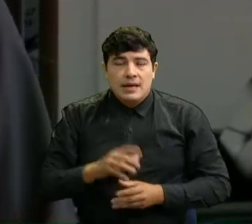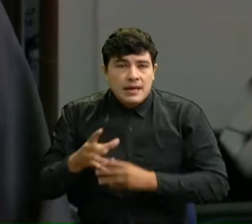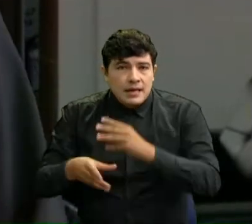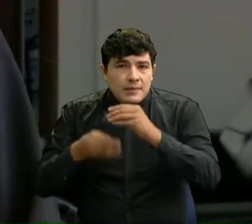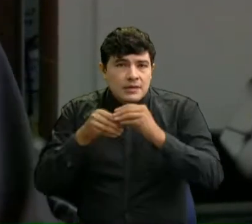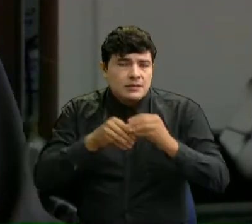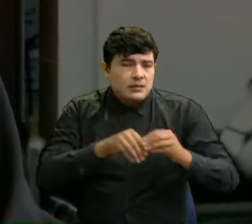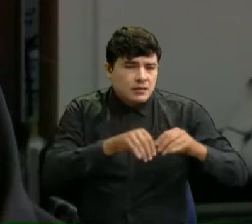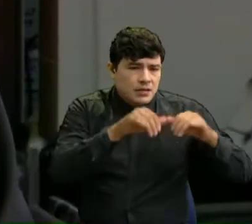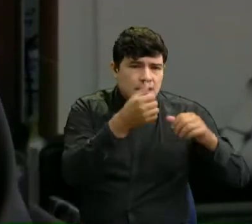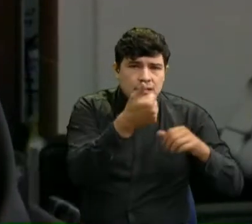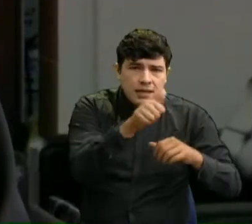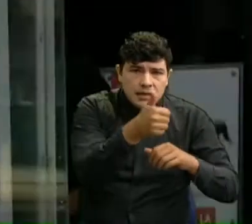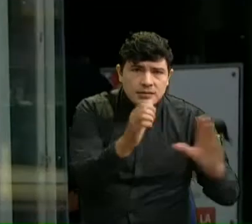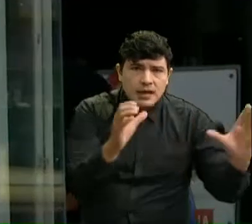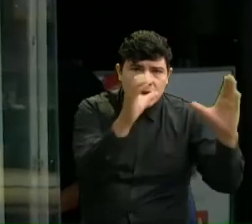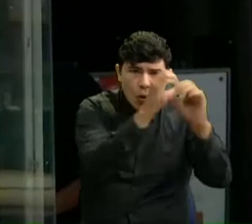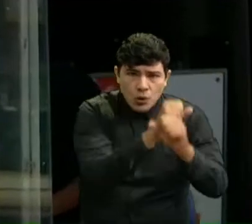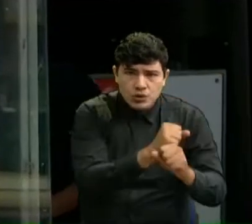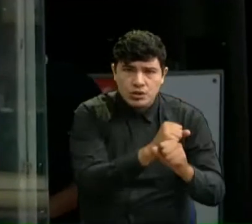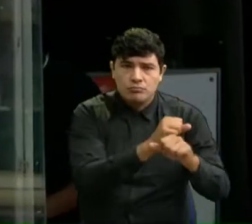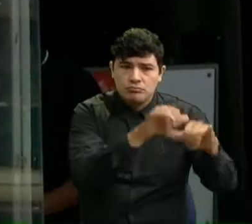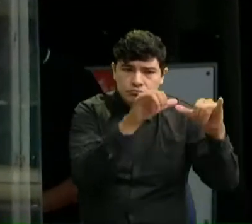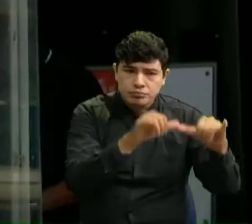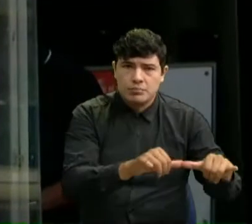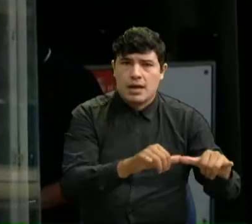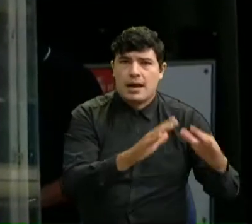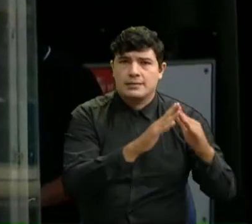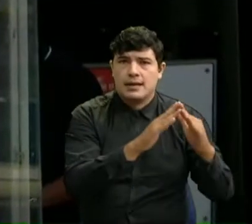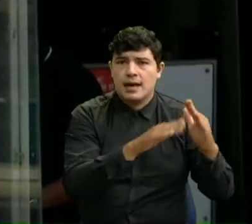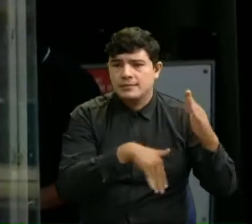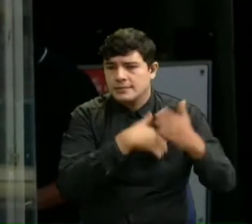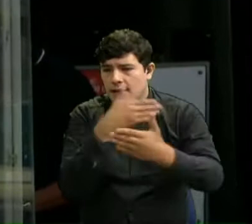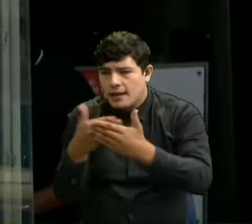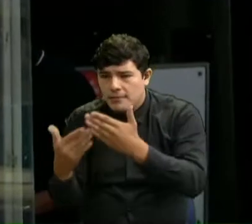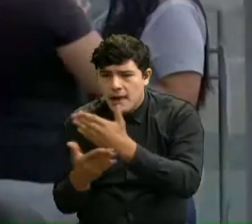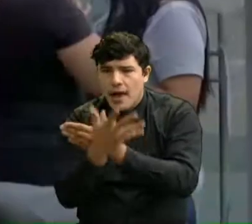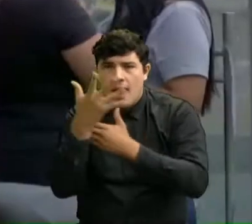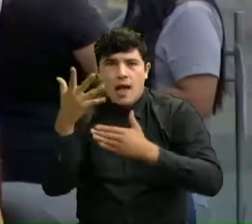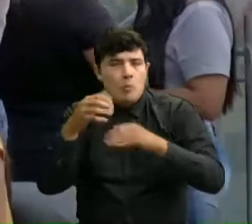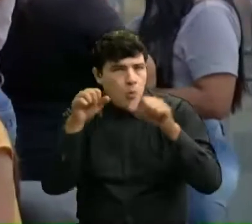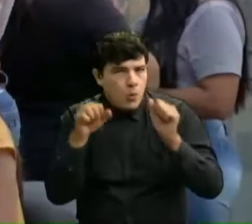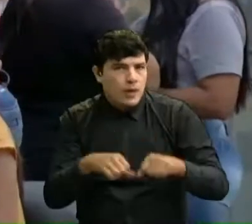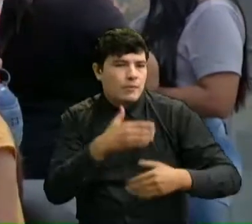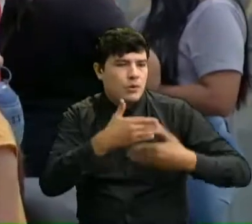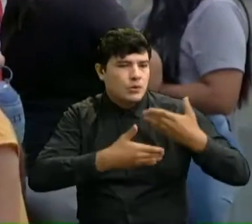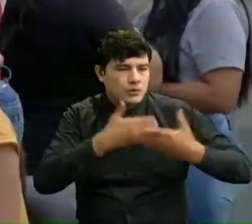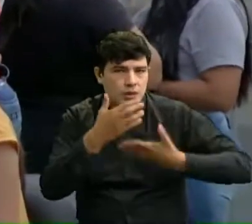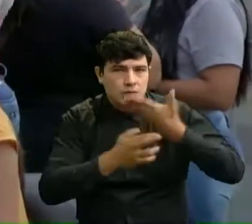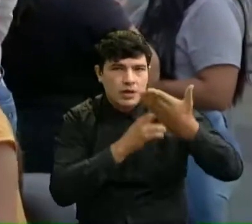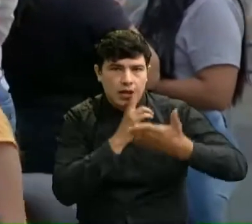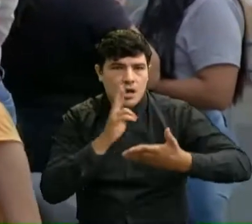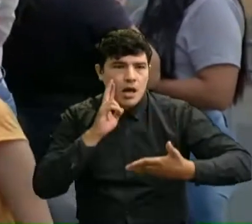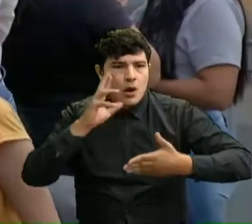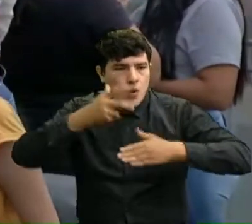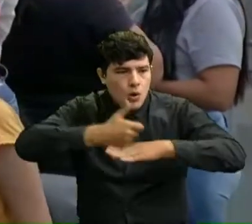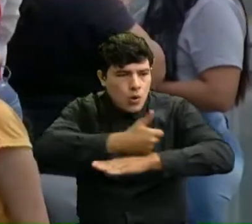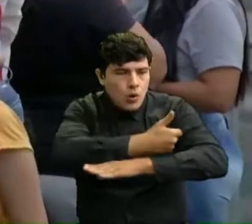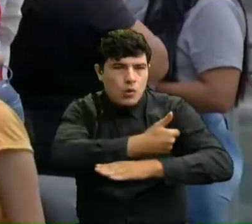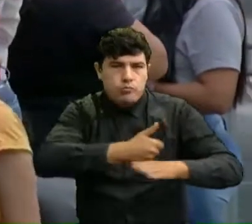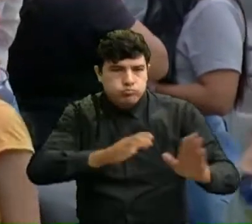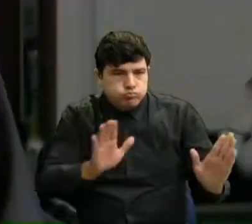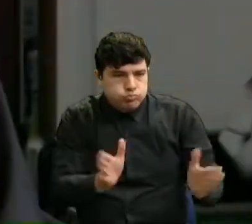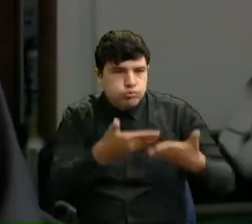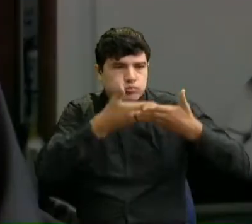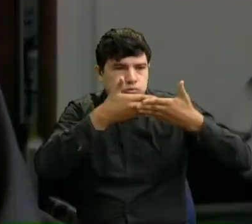5 de la mañana le permitirá a restaurantes, entretenimiento, poder garantizar ese proceso de reapertura. Hacemos un llamado a todos